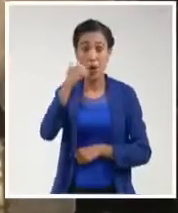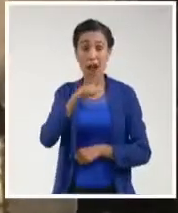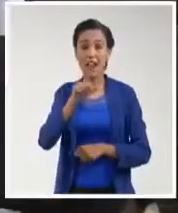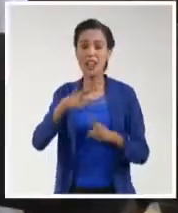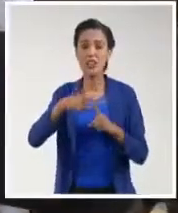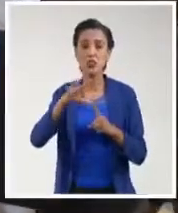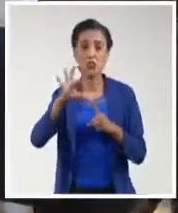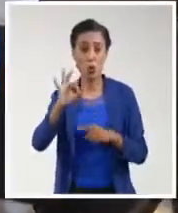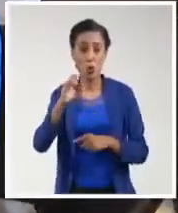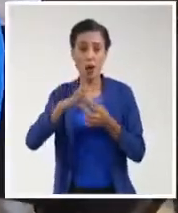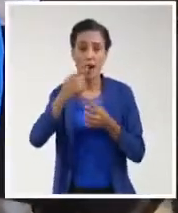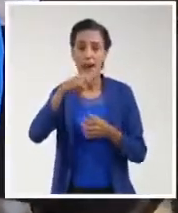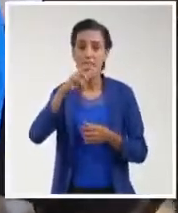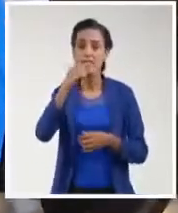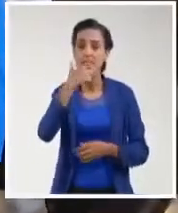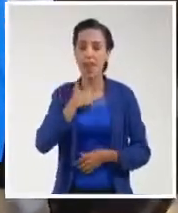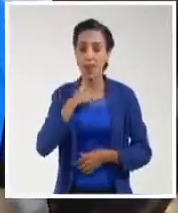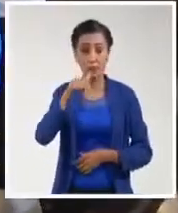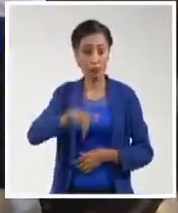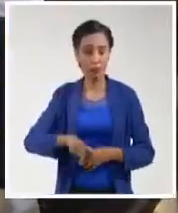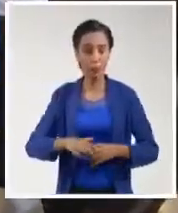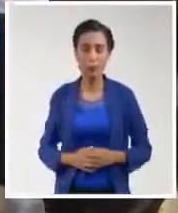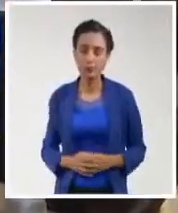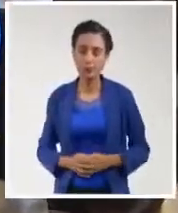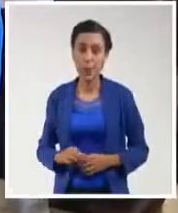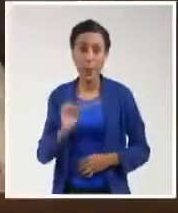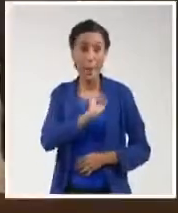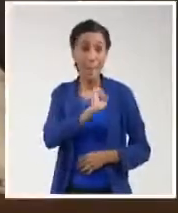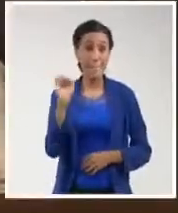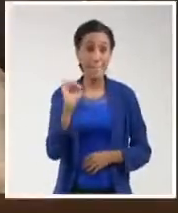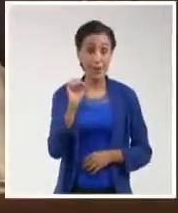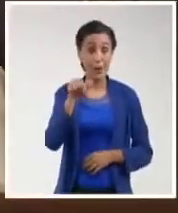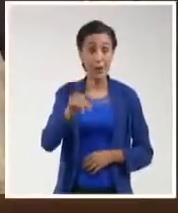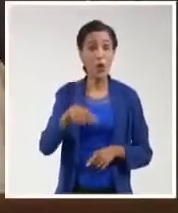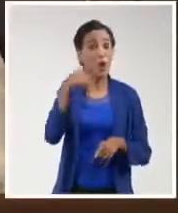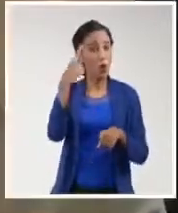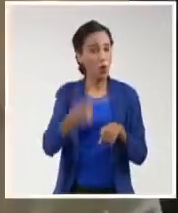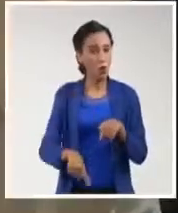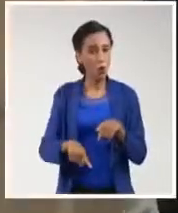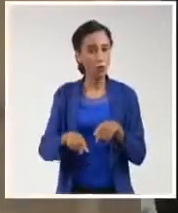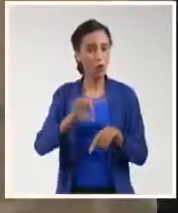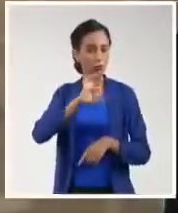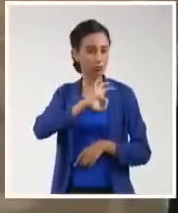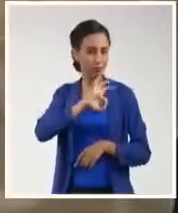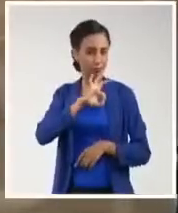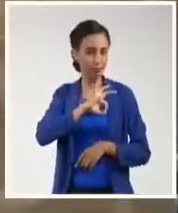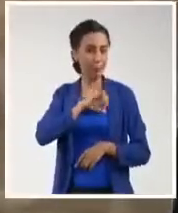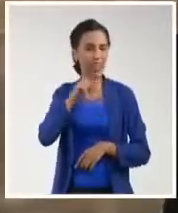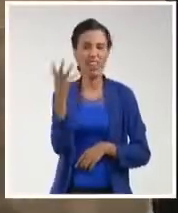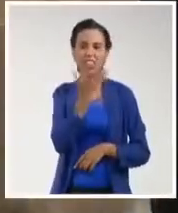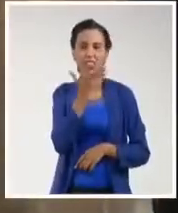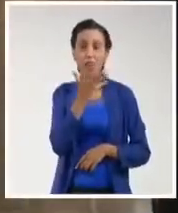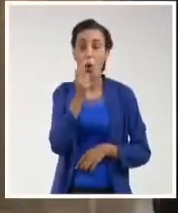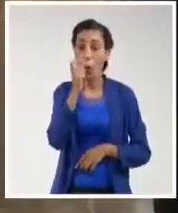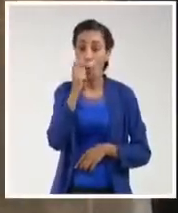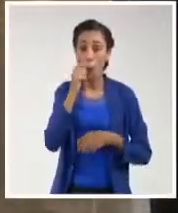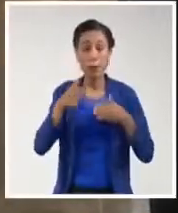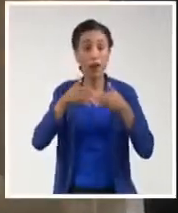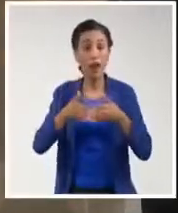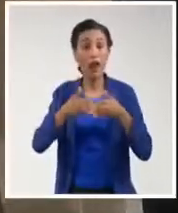La Mezquita. El premio de la crítica histórica Leonardo Griñán Peralta recayó en el granmense